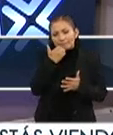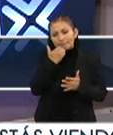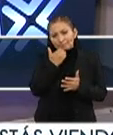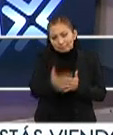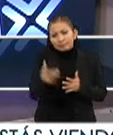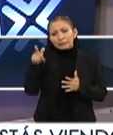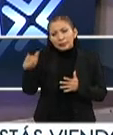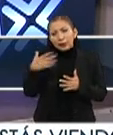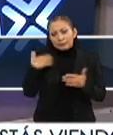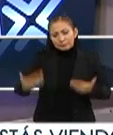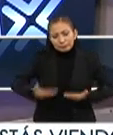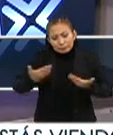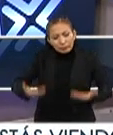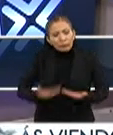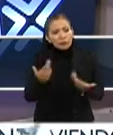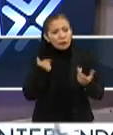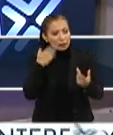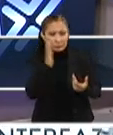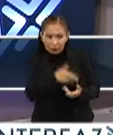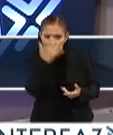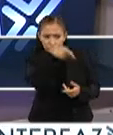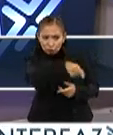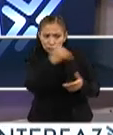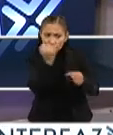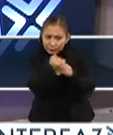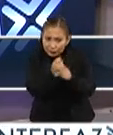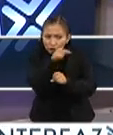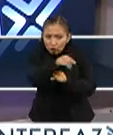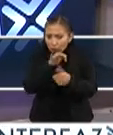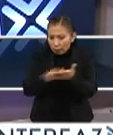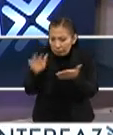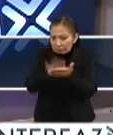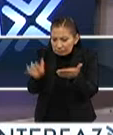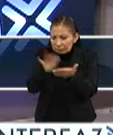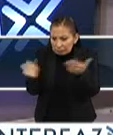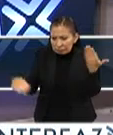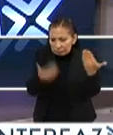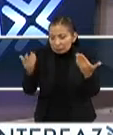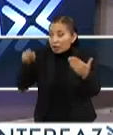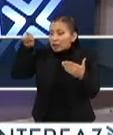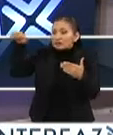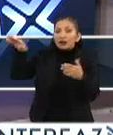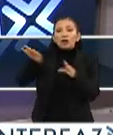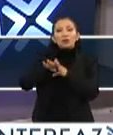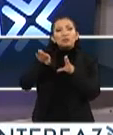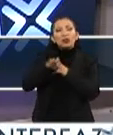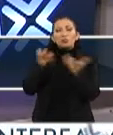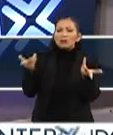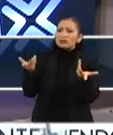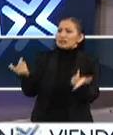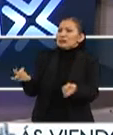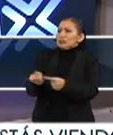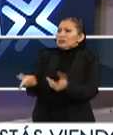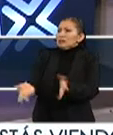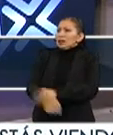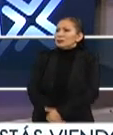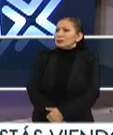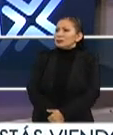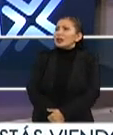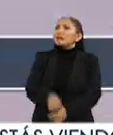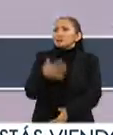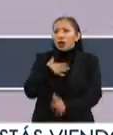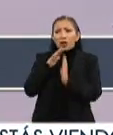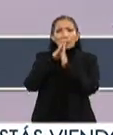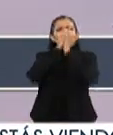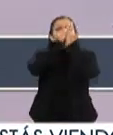de que me motiven, de que me digan, ¿sabes qué? Investiga, porque yo leo y leo y leo, y allá como que me quedaba así como que, ¿y ahora qué hago? Tengo una